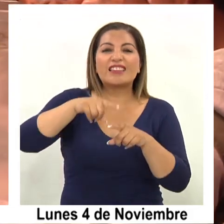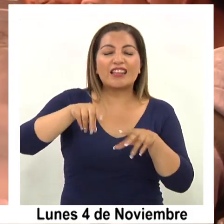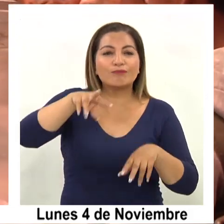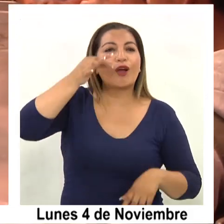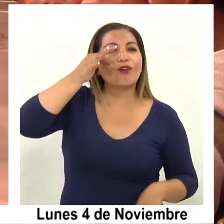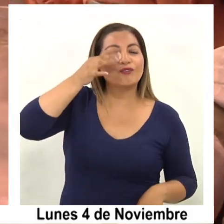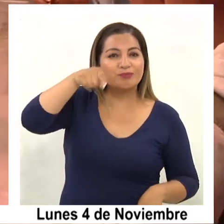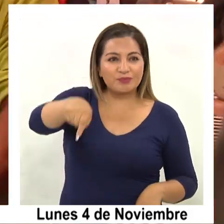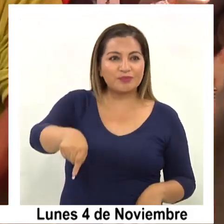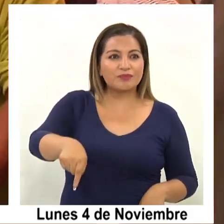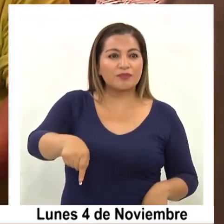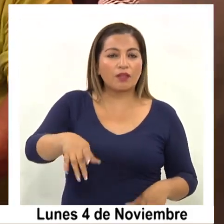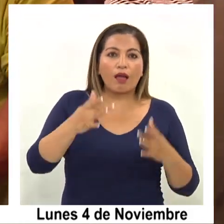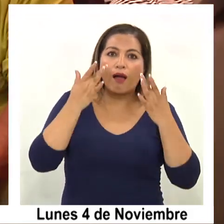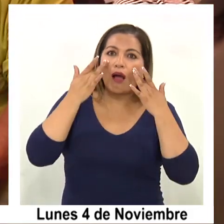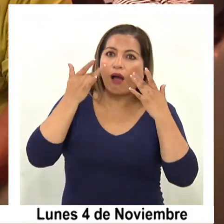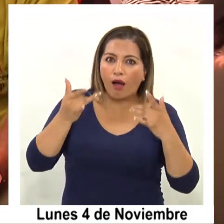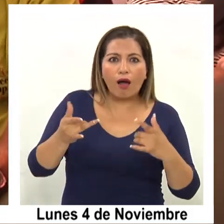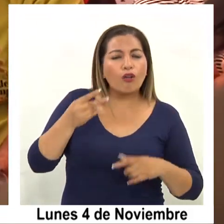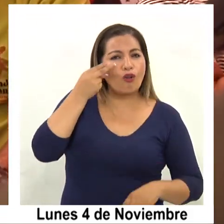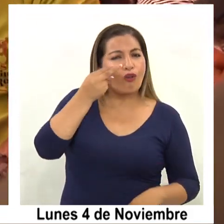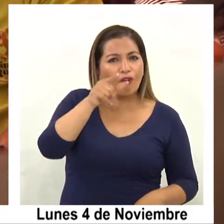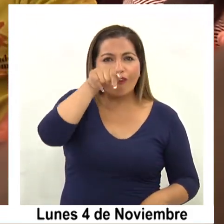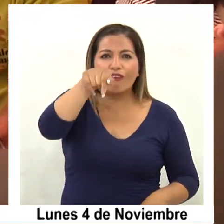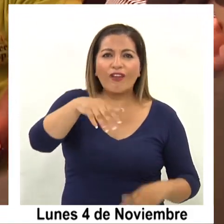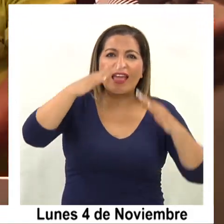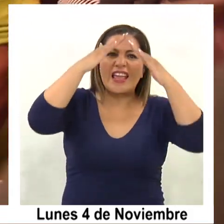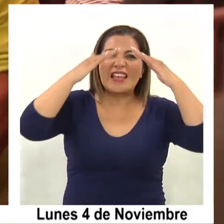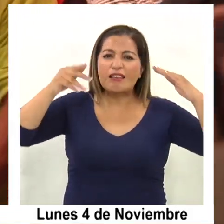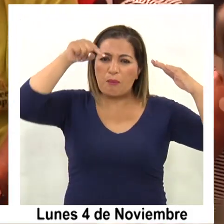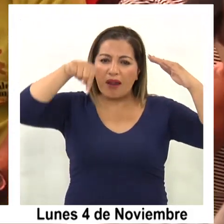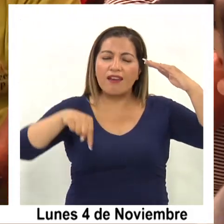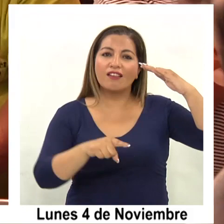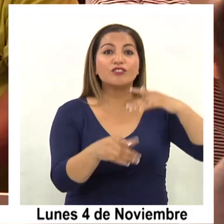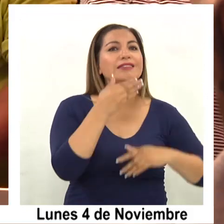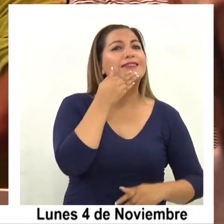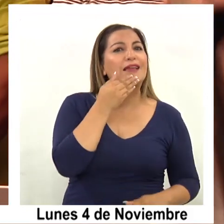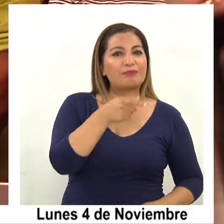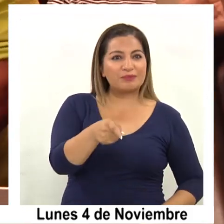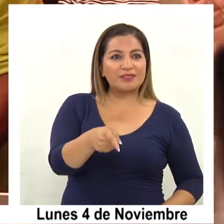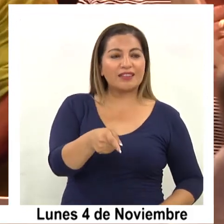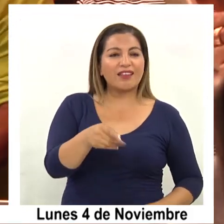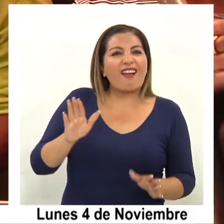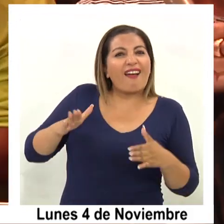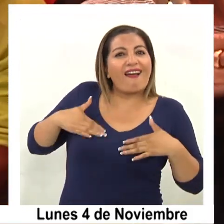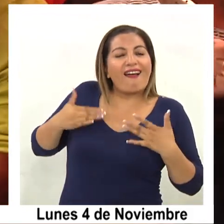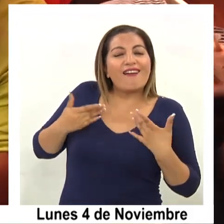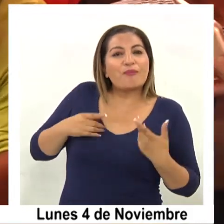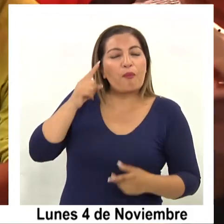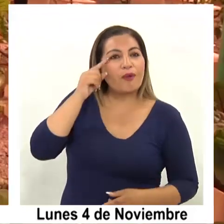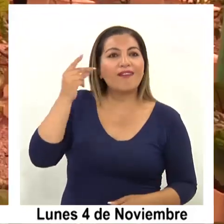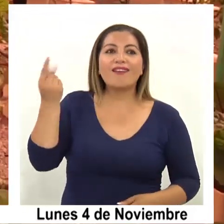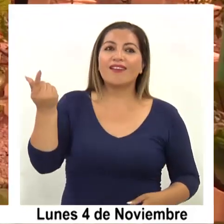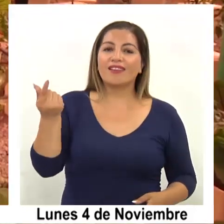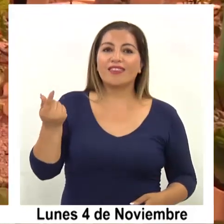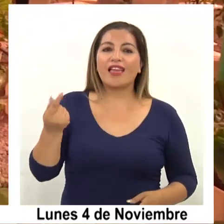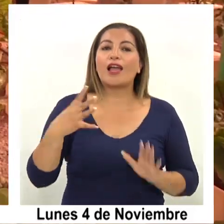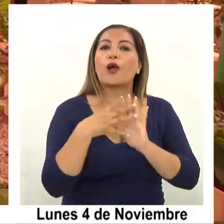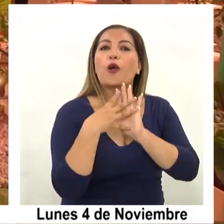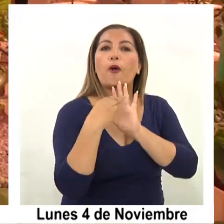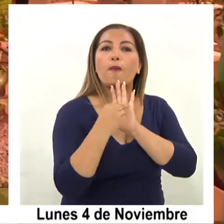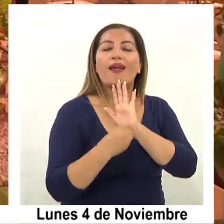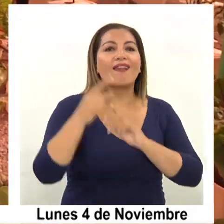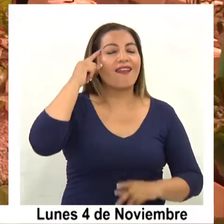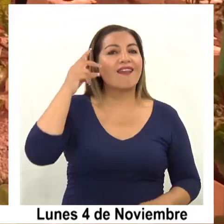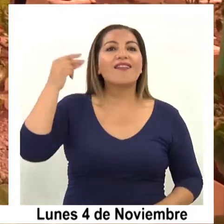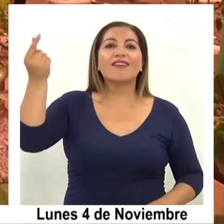quedó gratamente sorprendido con lo visto en este invernadero y además entusiasmado con la idea de replicar esta